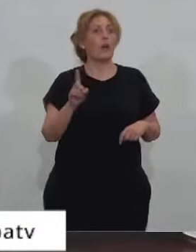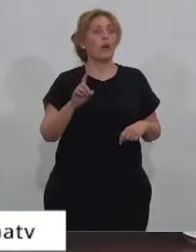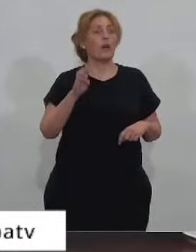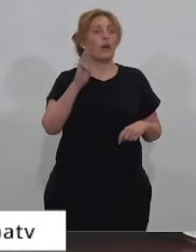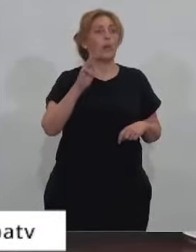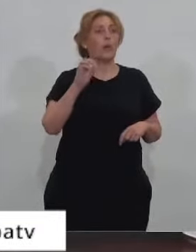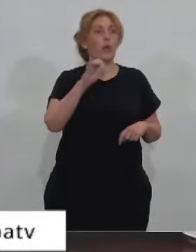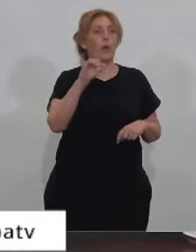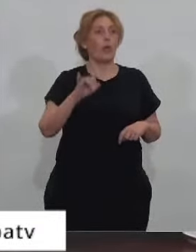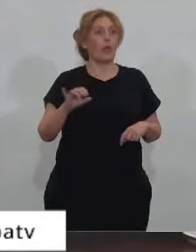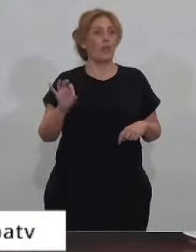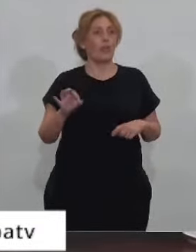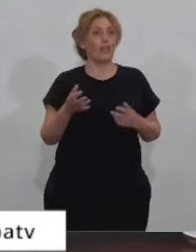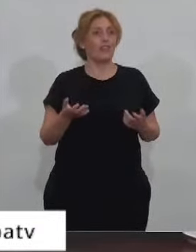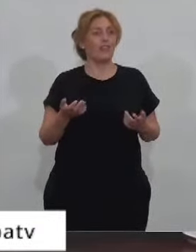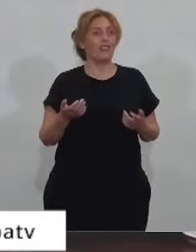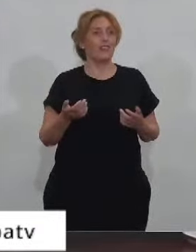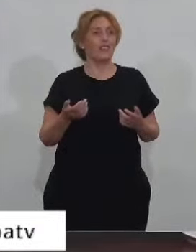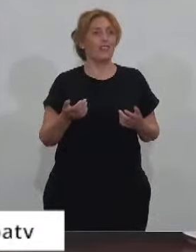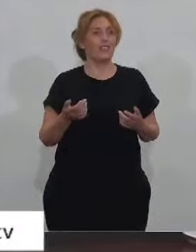diciendo, señora Pozo.